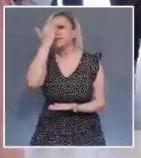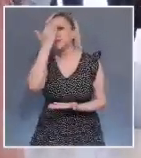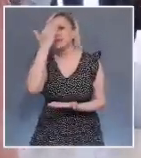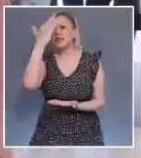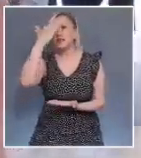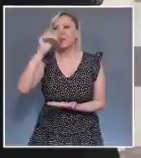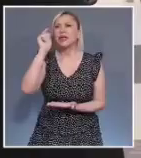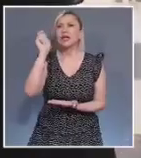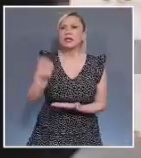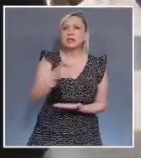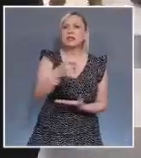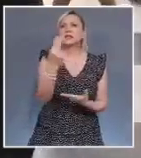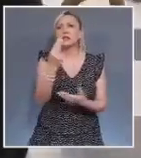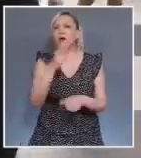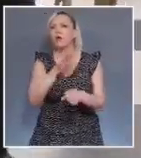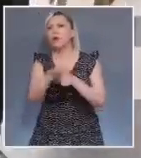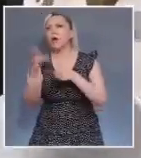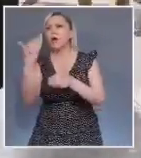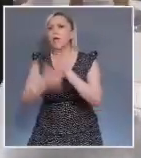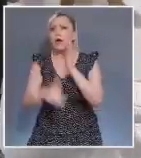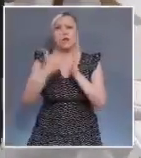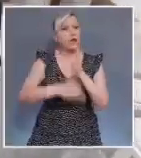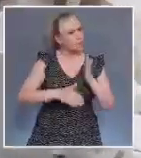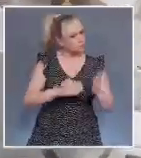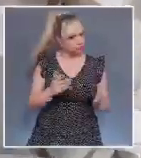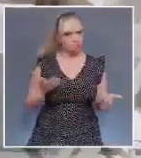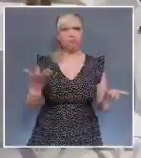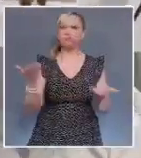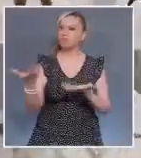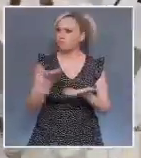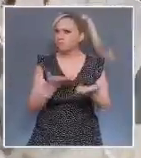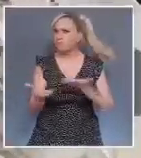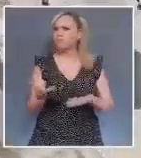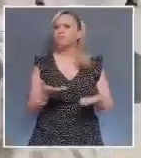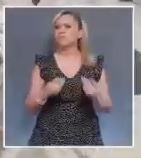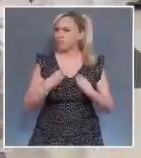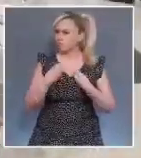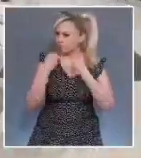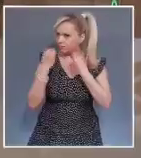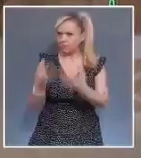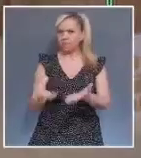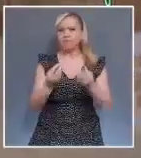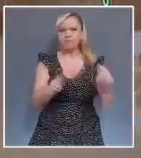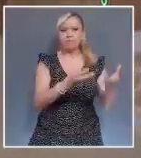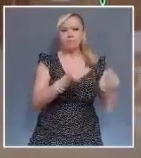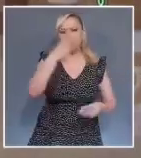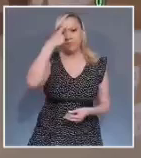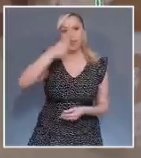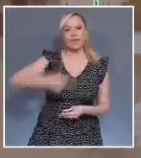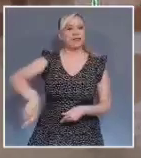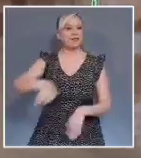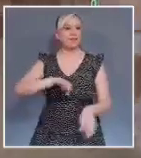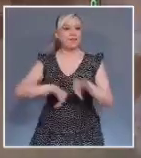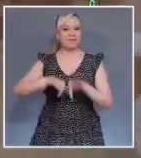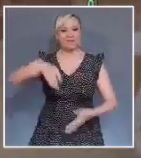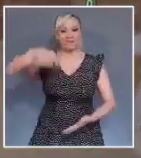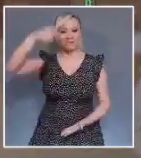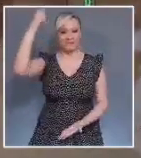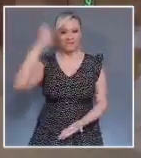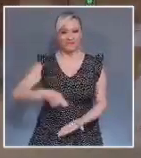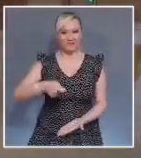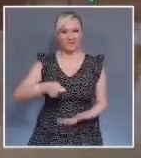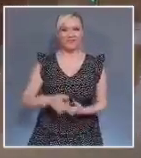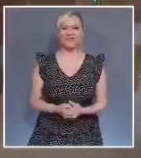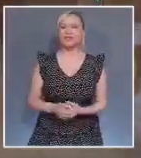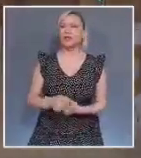órganos jurisdiccionales del país y dotarlos de condiciones dignas para impartir justicia. En el encuentro ratificó el